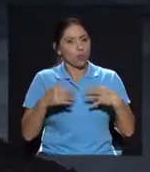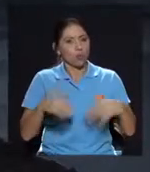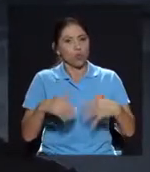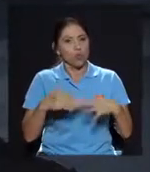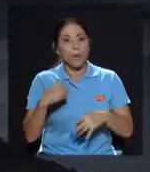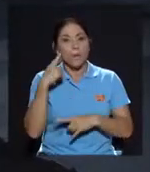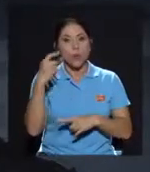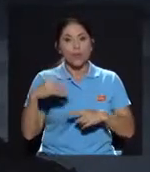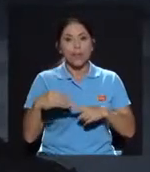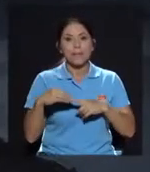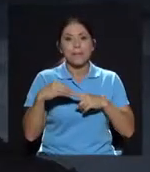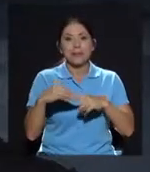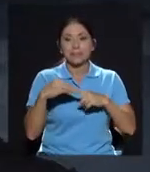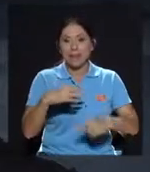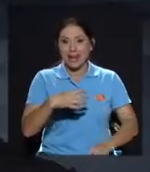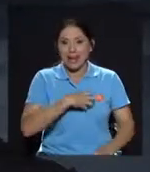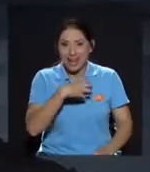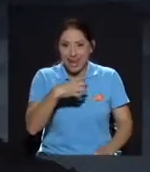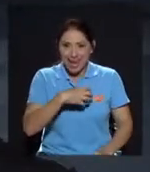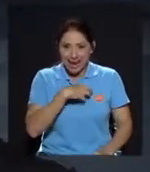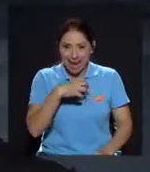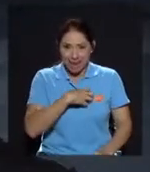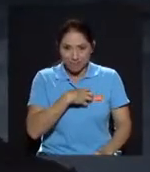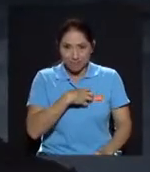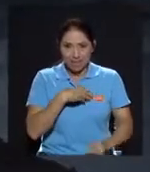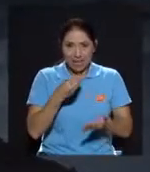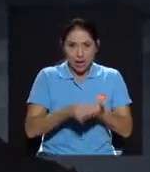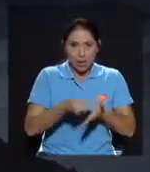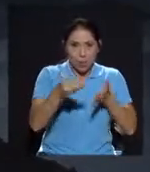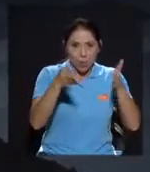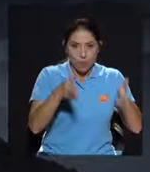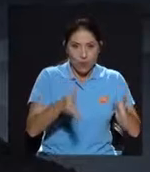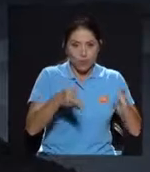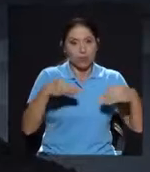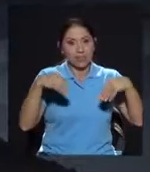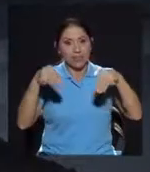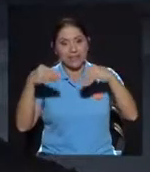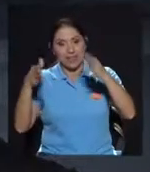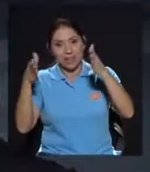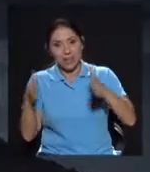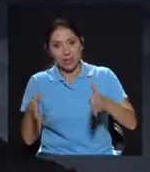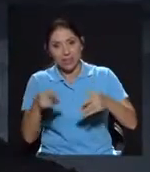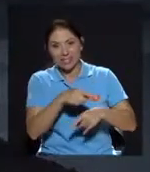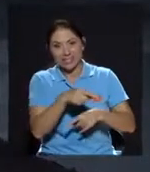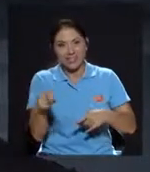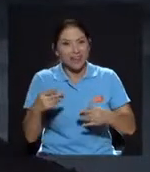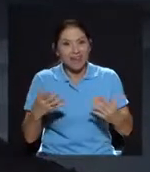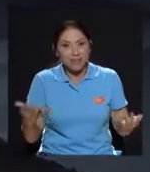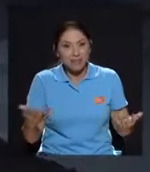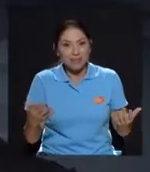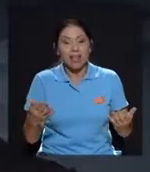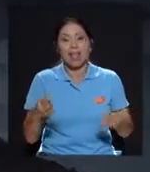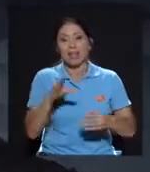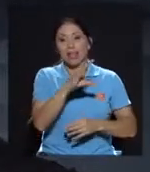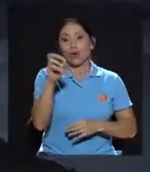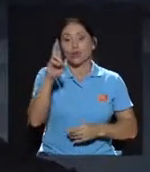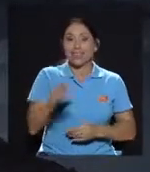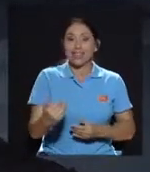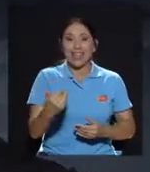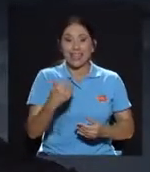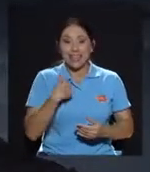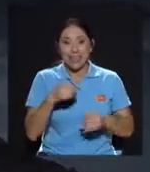la principal queja que los exportadores y los importadores tenían o han venido teniendo es que el estado costarricense tiene un sistema de pesos y contrapesos